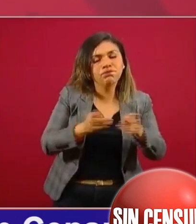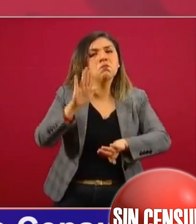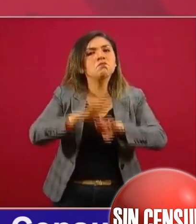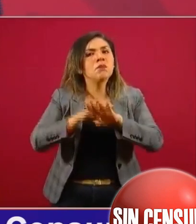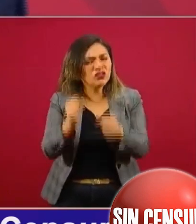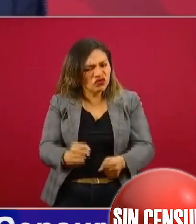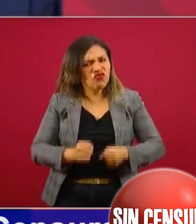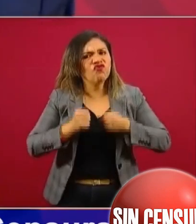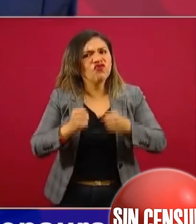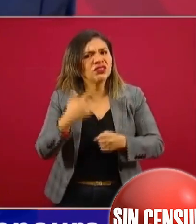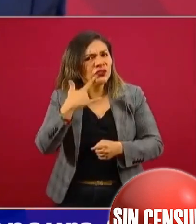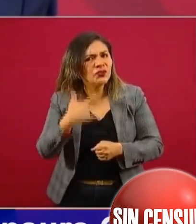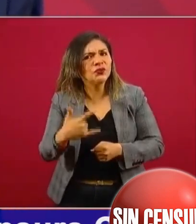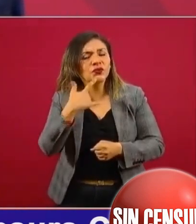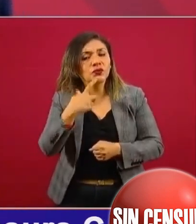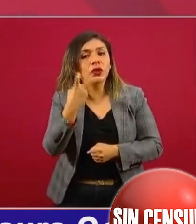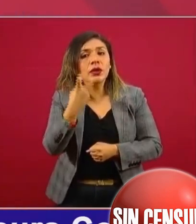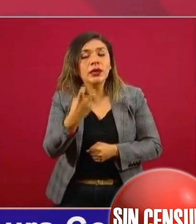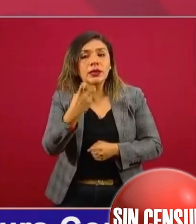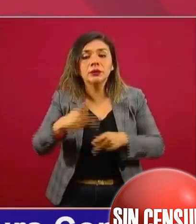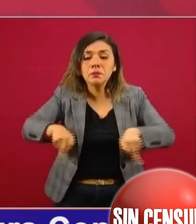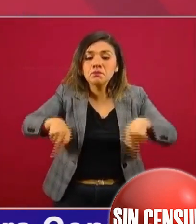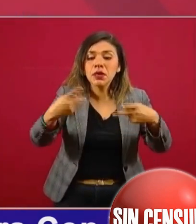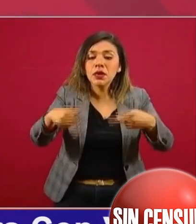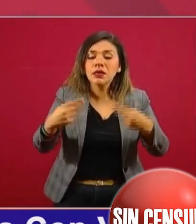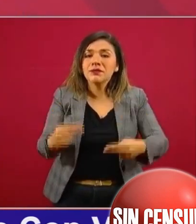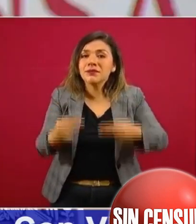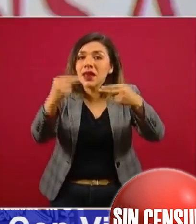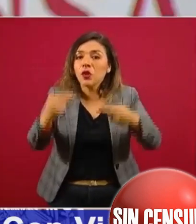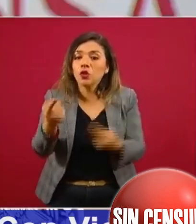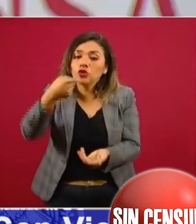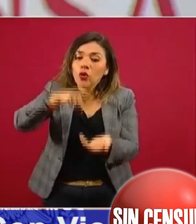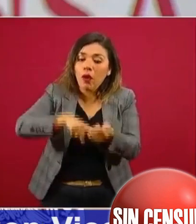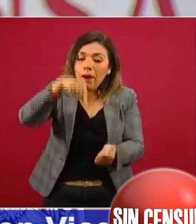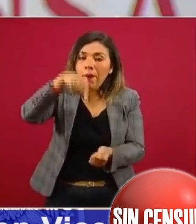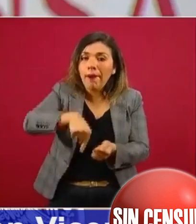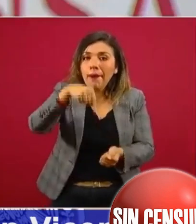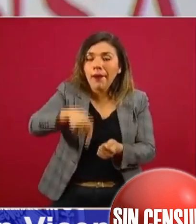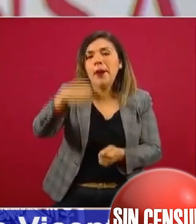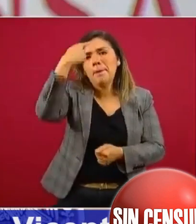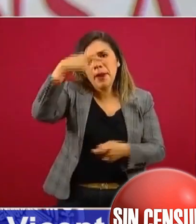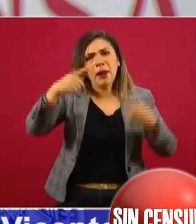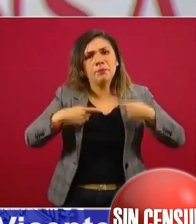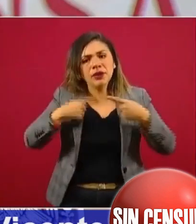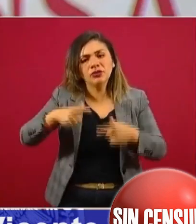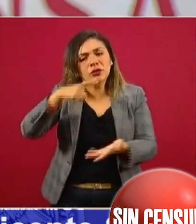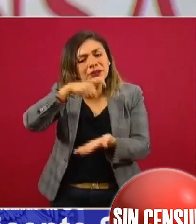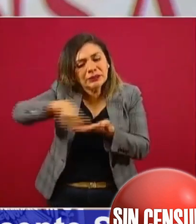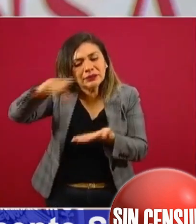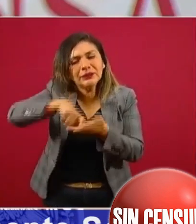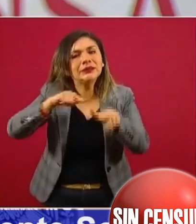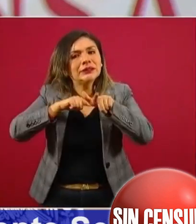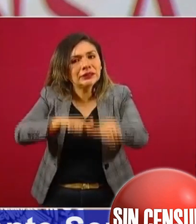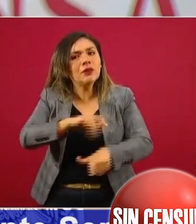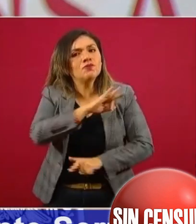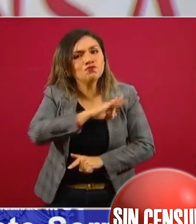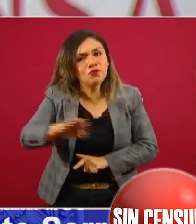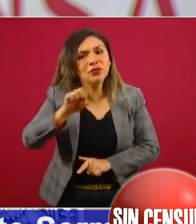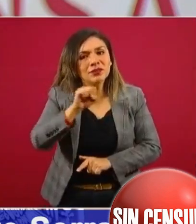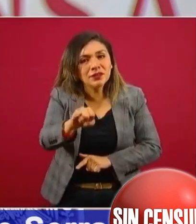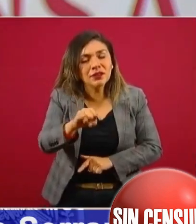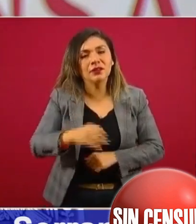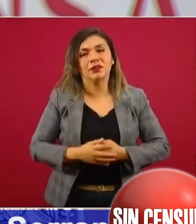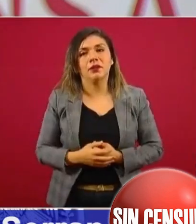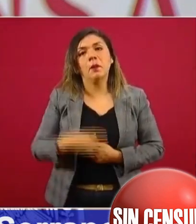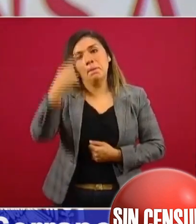fortalecer el mercado interno, fortalecer la capacidad de consumo del pueblo, la capacidad